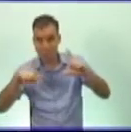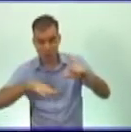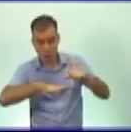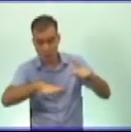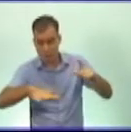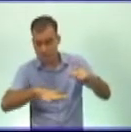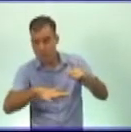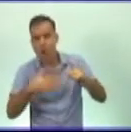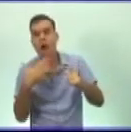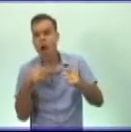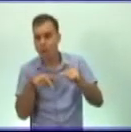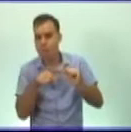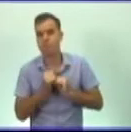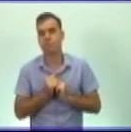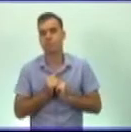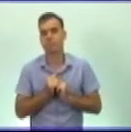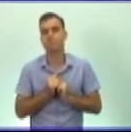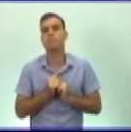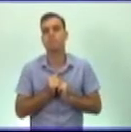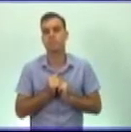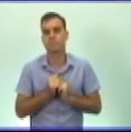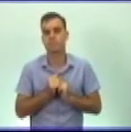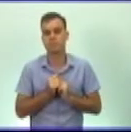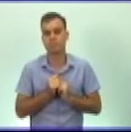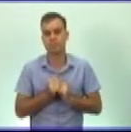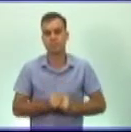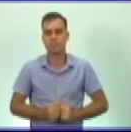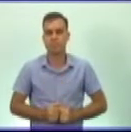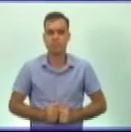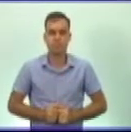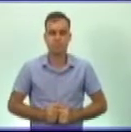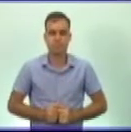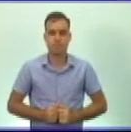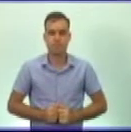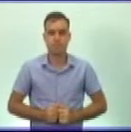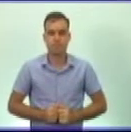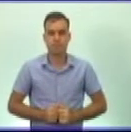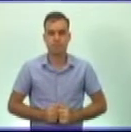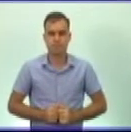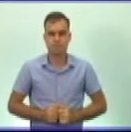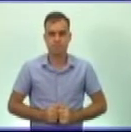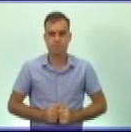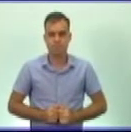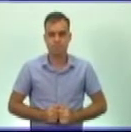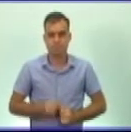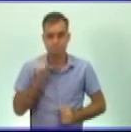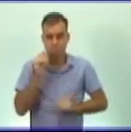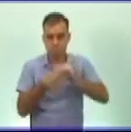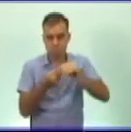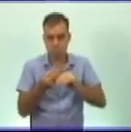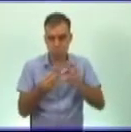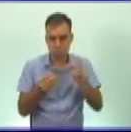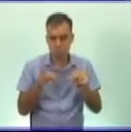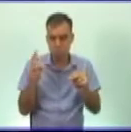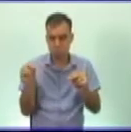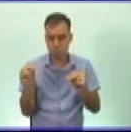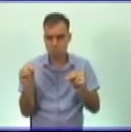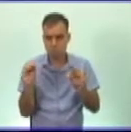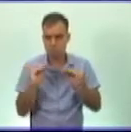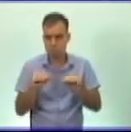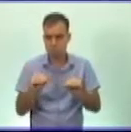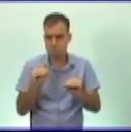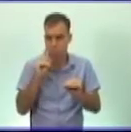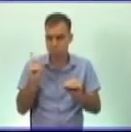podemos saber quién es el radio, que es la mitad. Luego, vamos a sustituir los valores que ya conocemos, porque el coseno